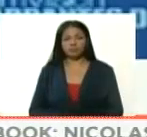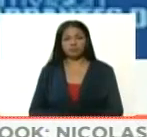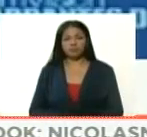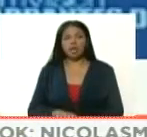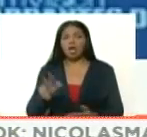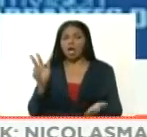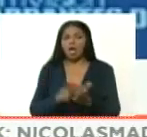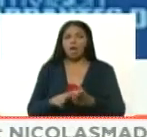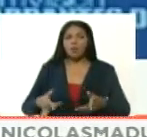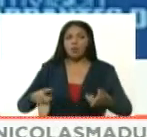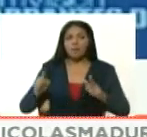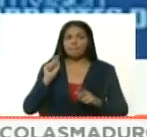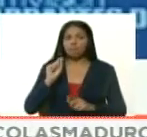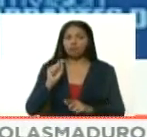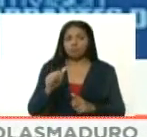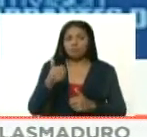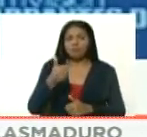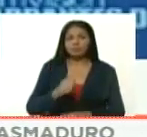Aprobado, primer punto.